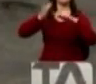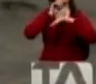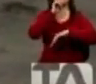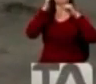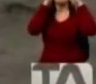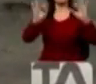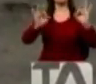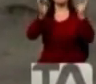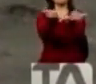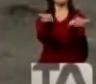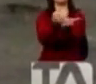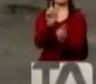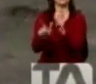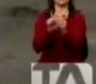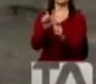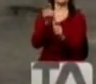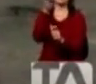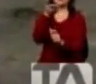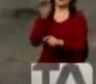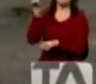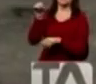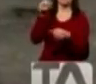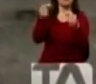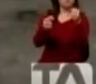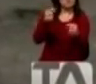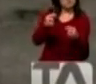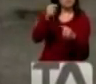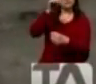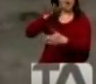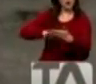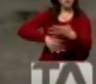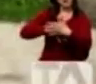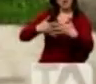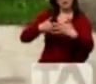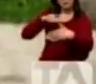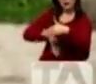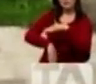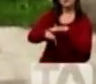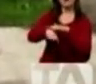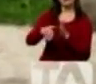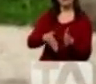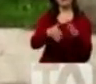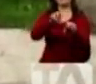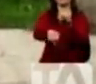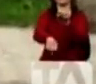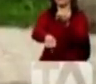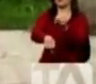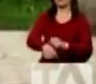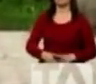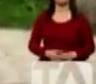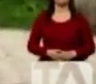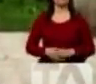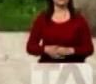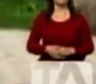de basura. Los vecinos alertan que el carro recolector no ingresa al sector por el mal estado de la vía. Esto en